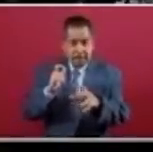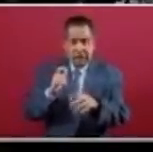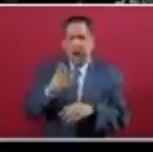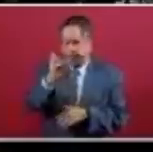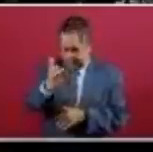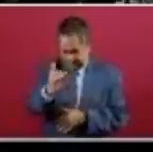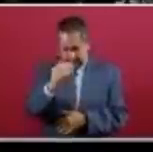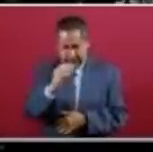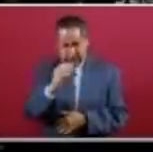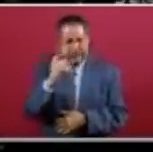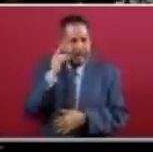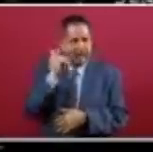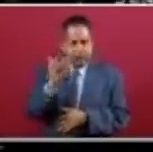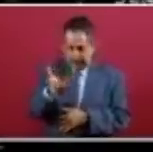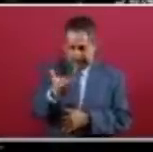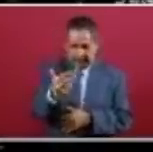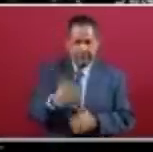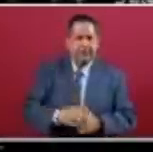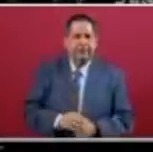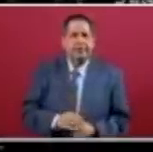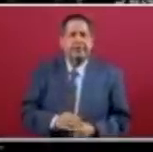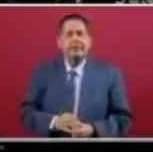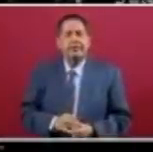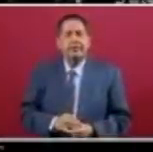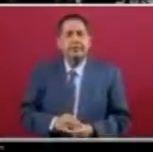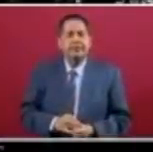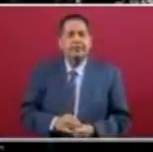Ándele, ándele.